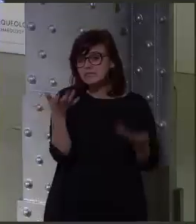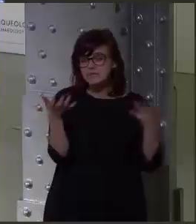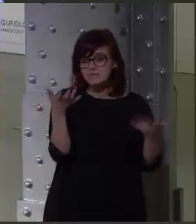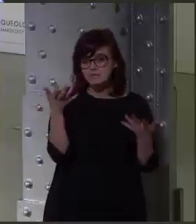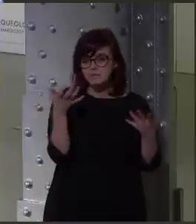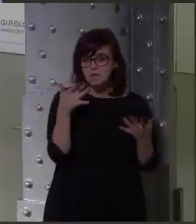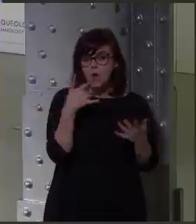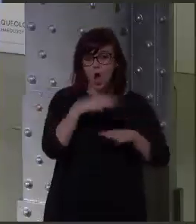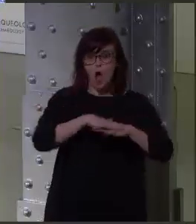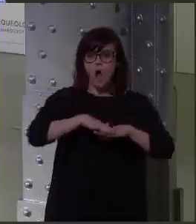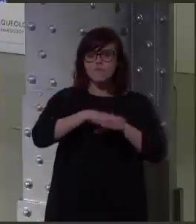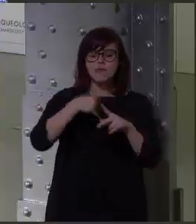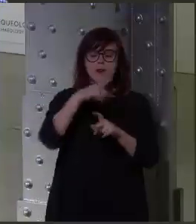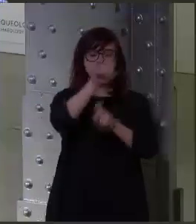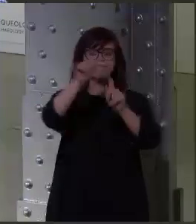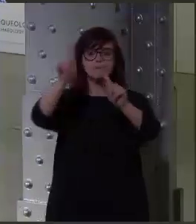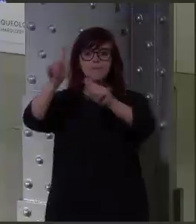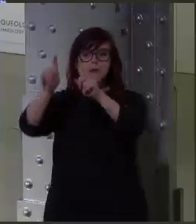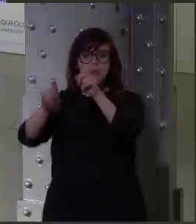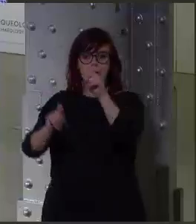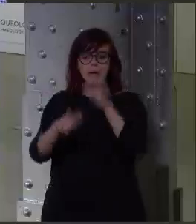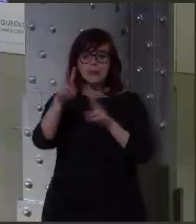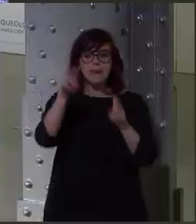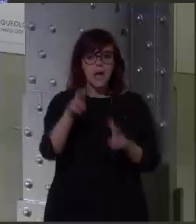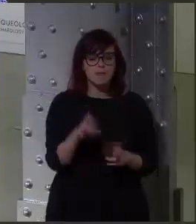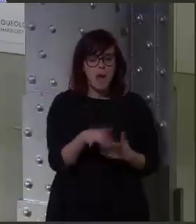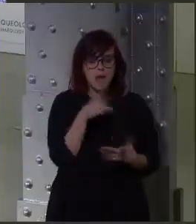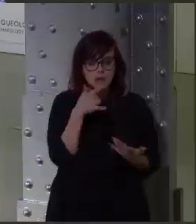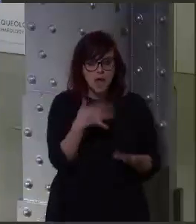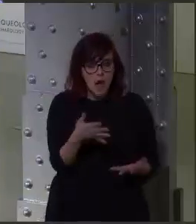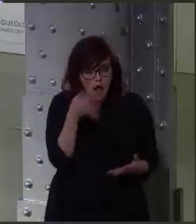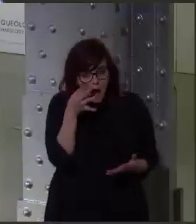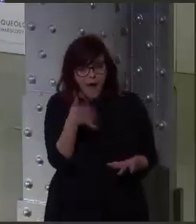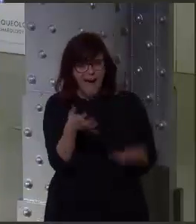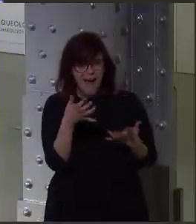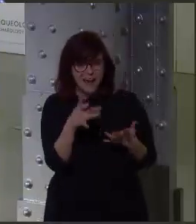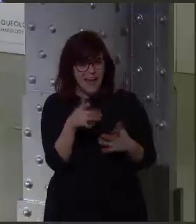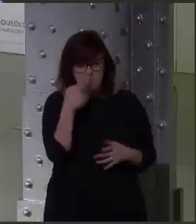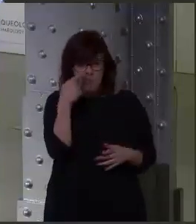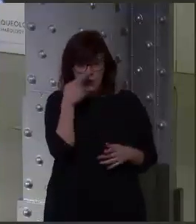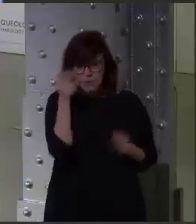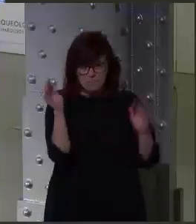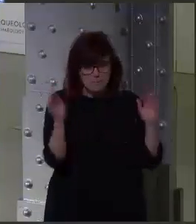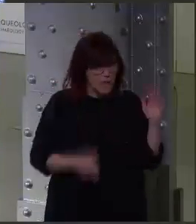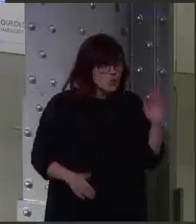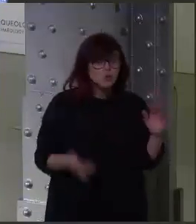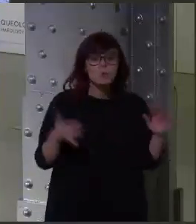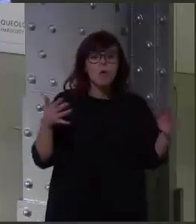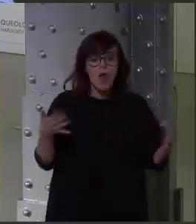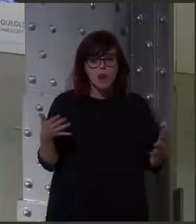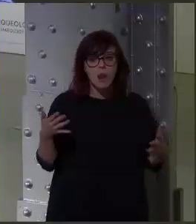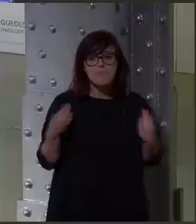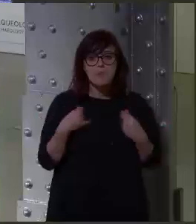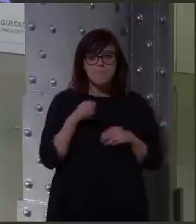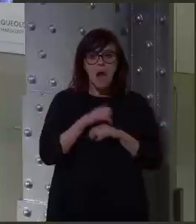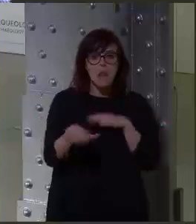o muchos gobiernos, y con una serie de temas, y ganaba el que menos les importaba en esa serie de temas era la